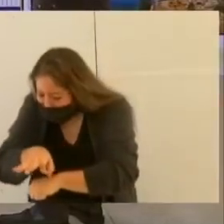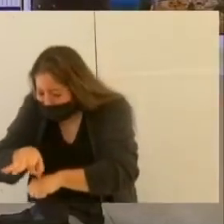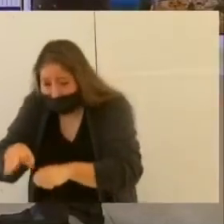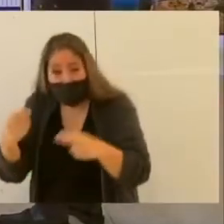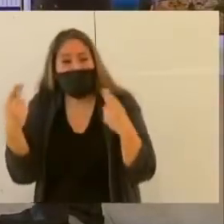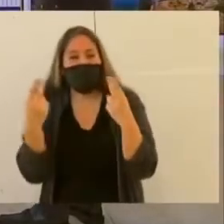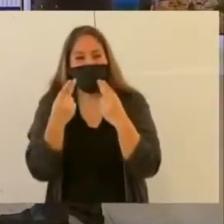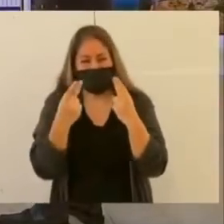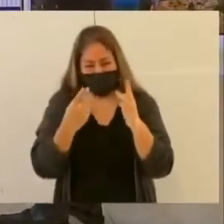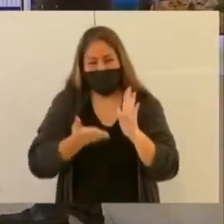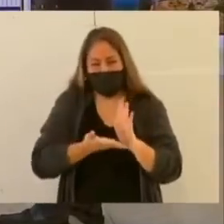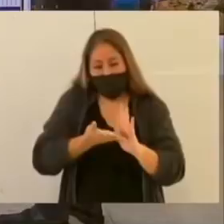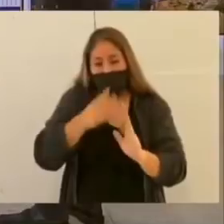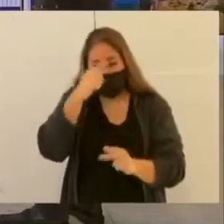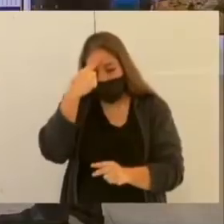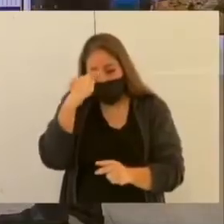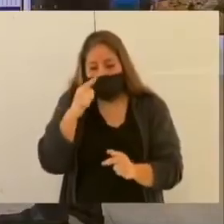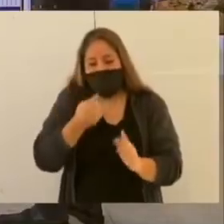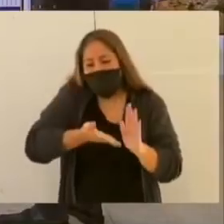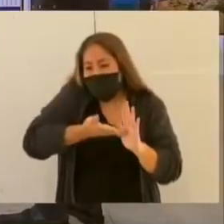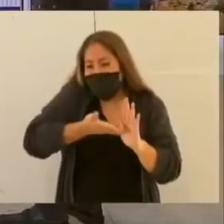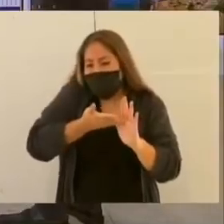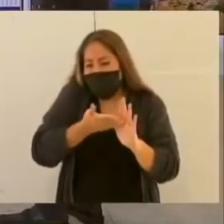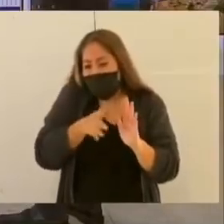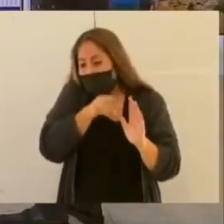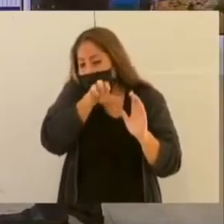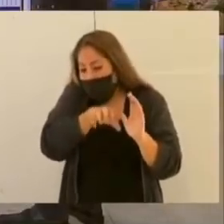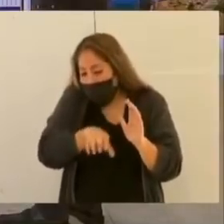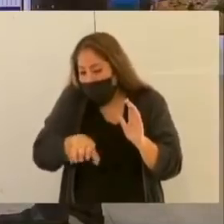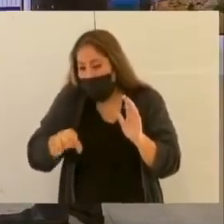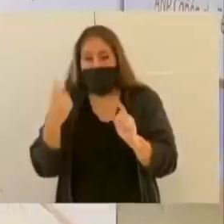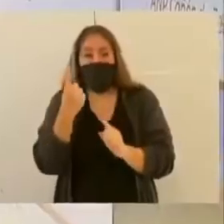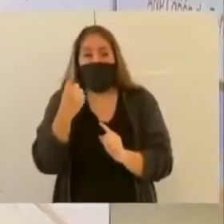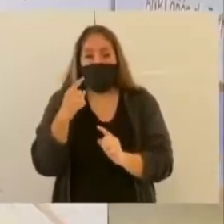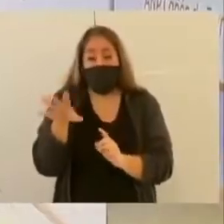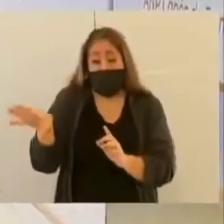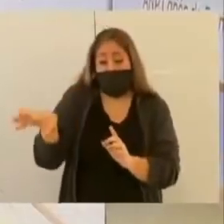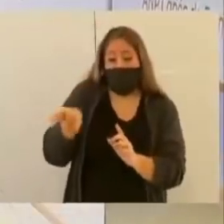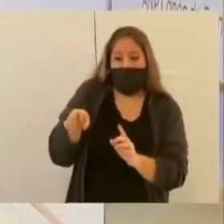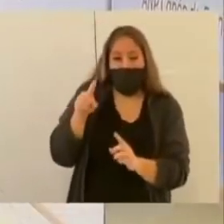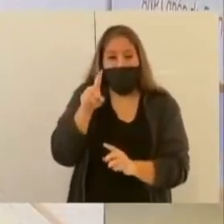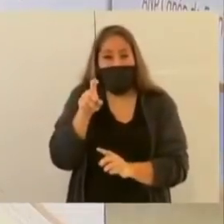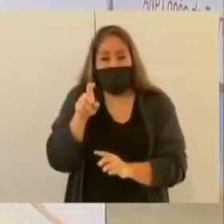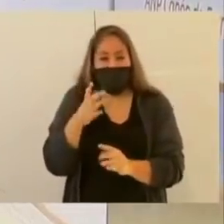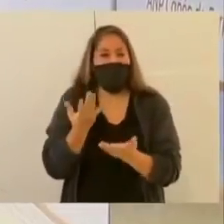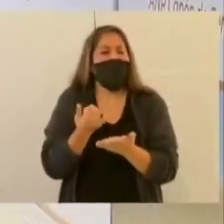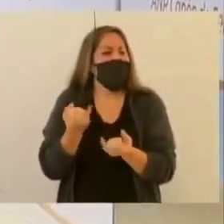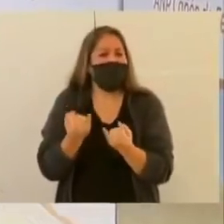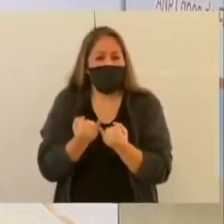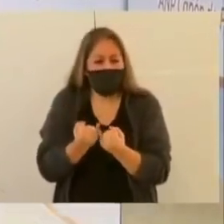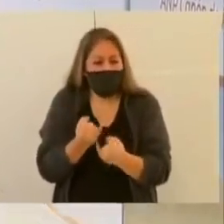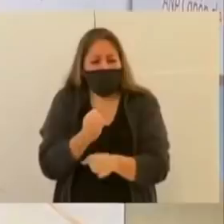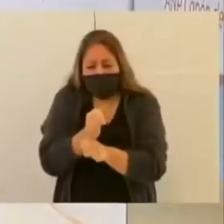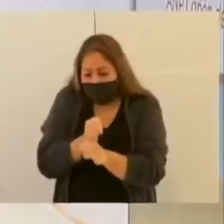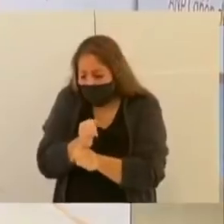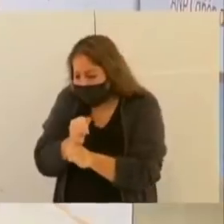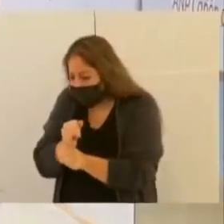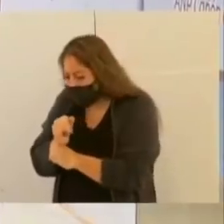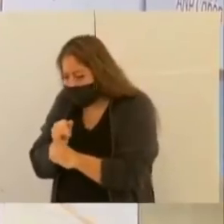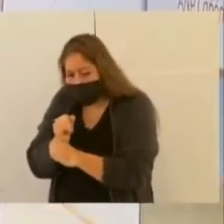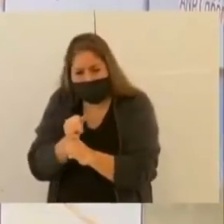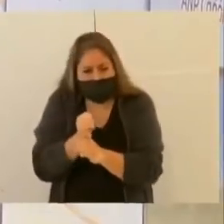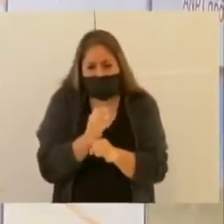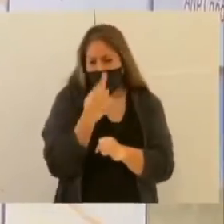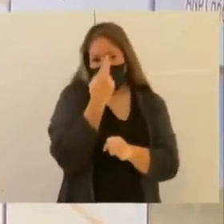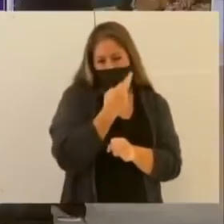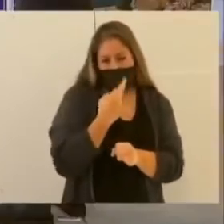los constructores para construir la infraestructura necesaria. Se hicieron también estudios